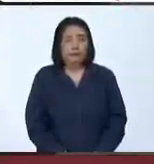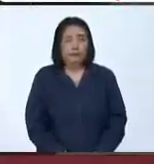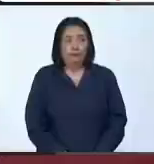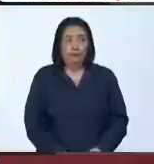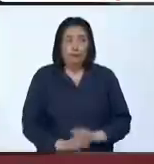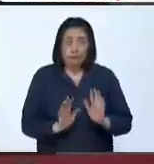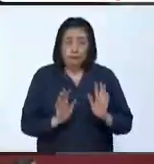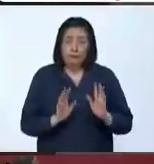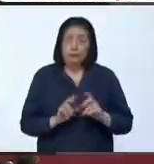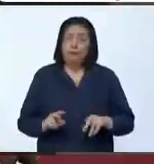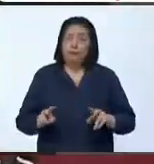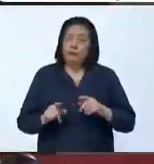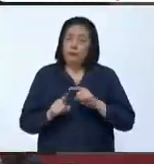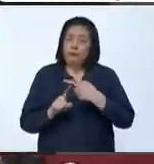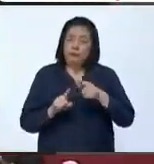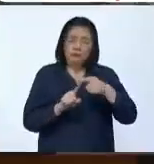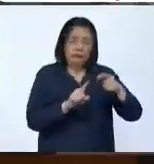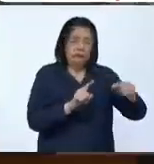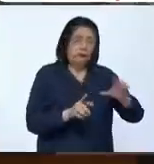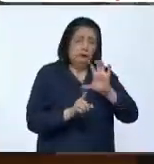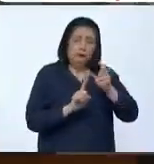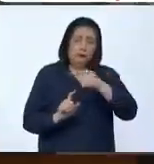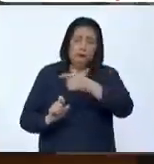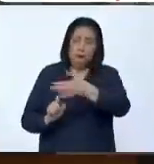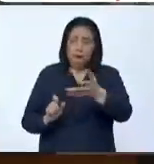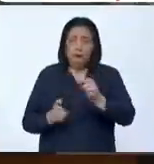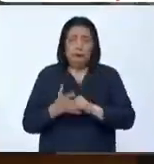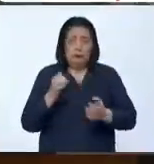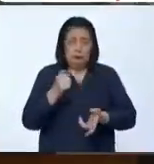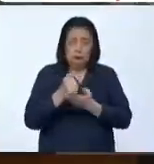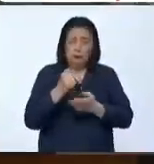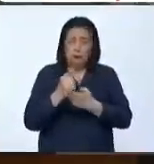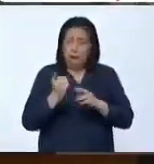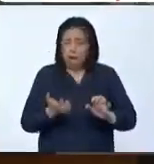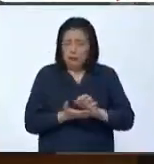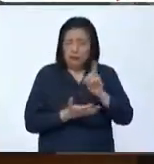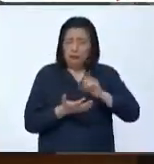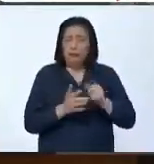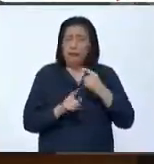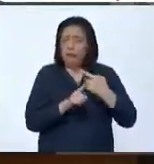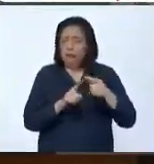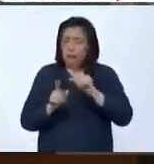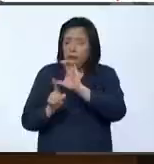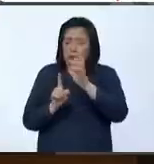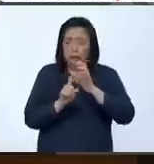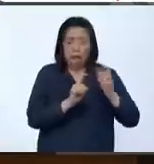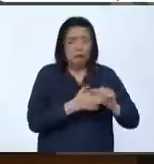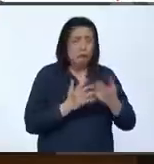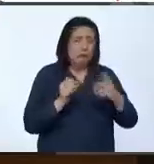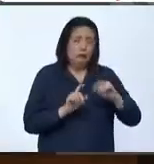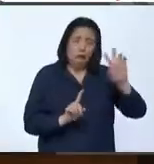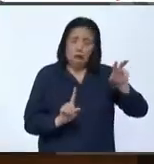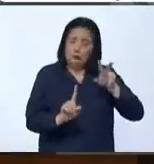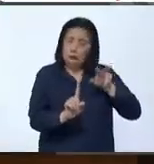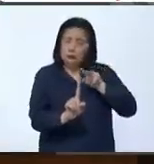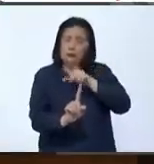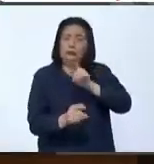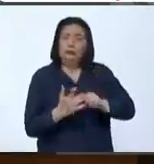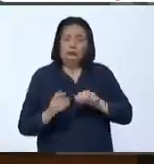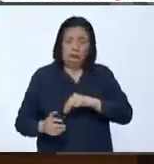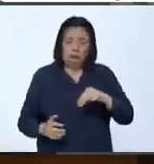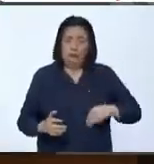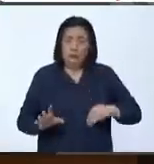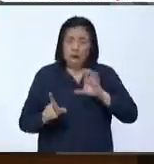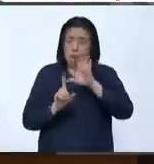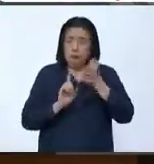para valorar la diversidad cultural y asegurar una educación intercultural en el marco de la visión estratégica del